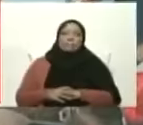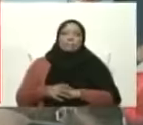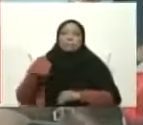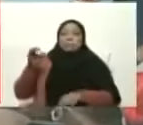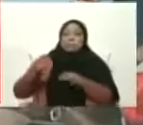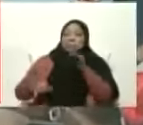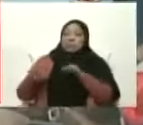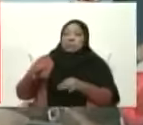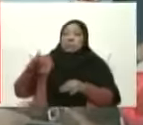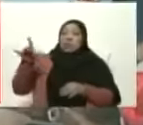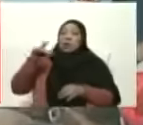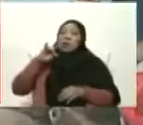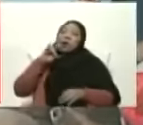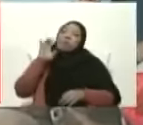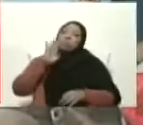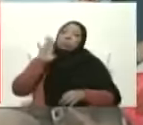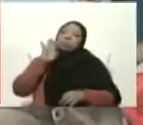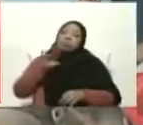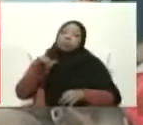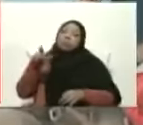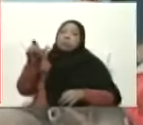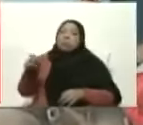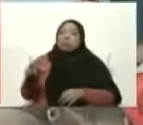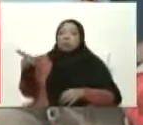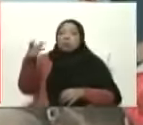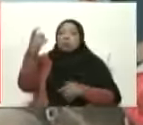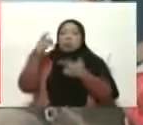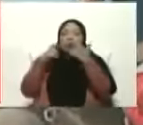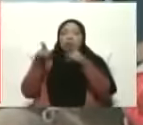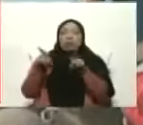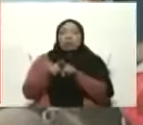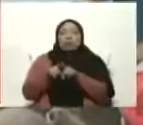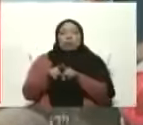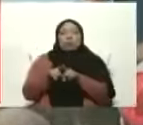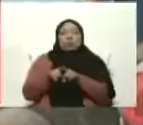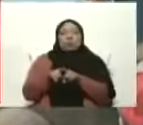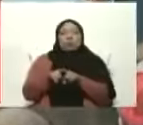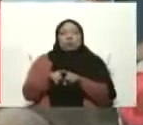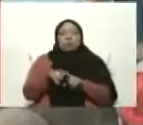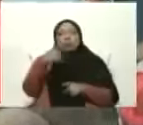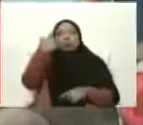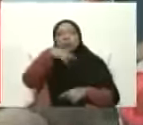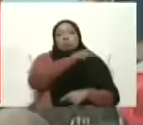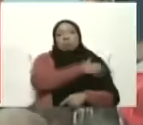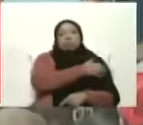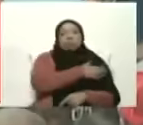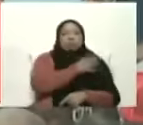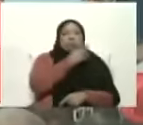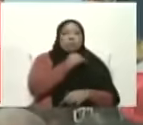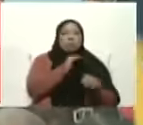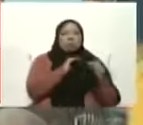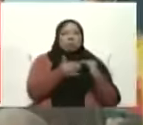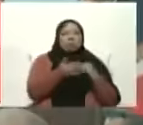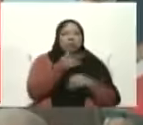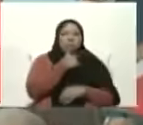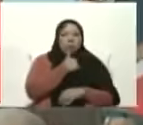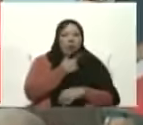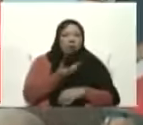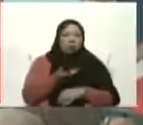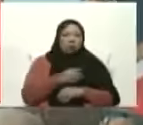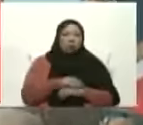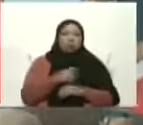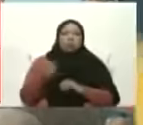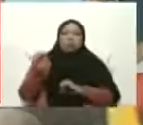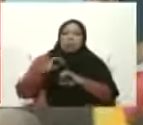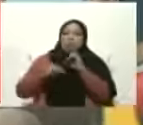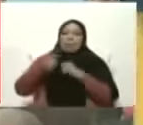juzgan a los revolucionarios con la misma vara de su pobre calaña moral. Y empezaron a